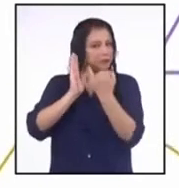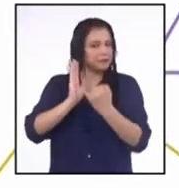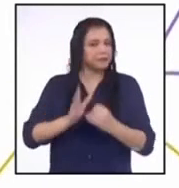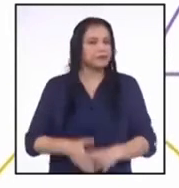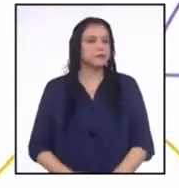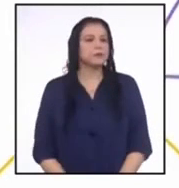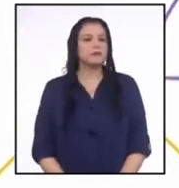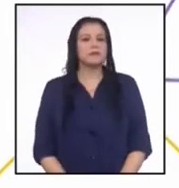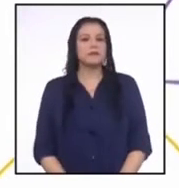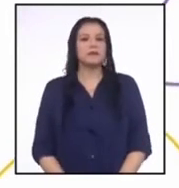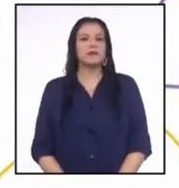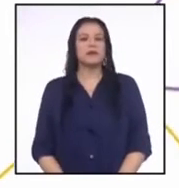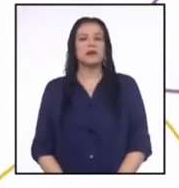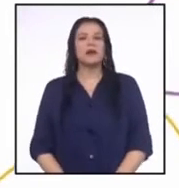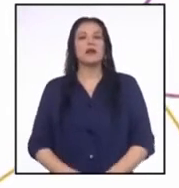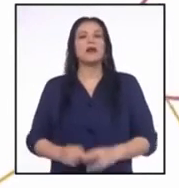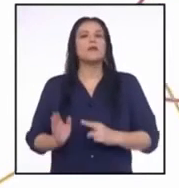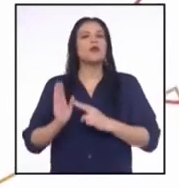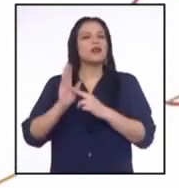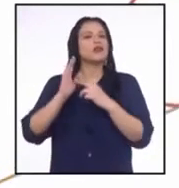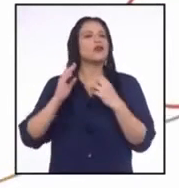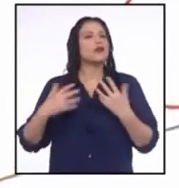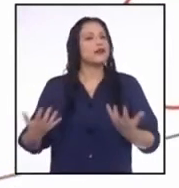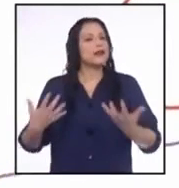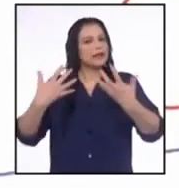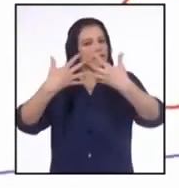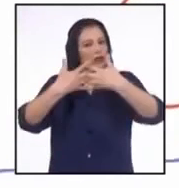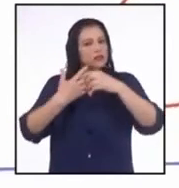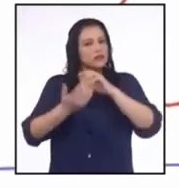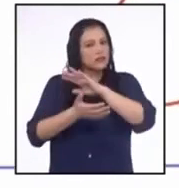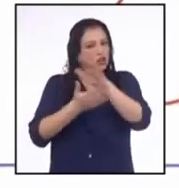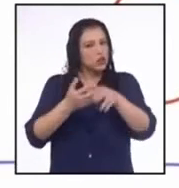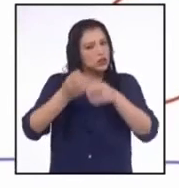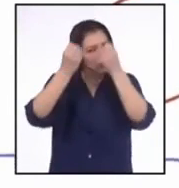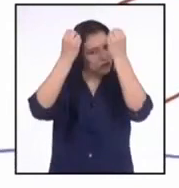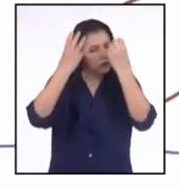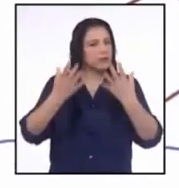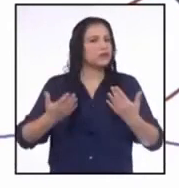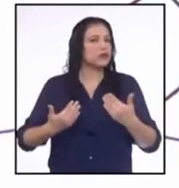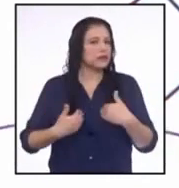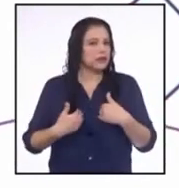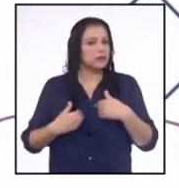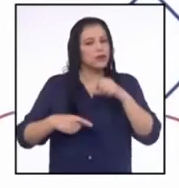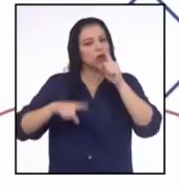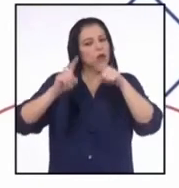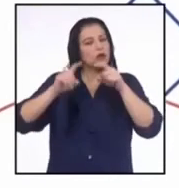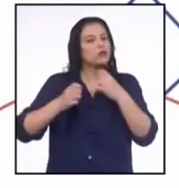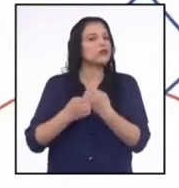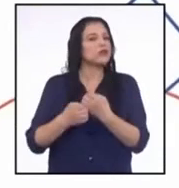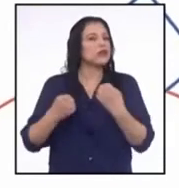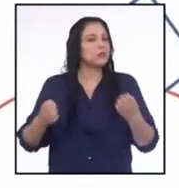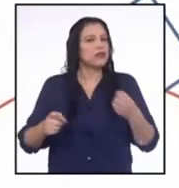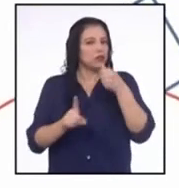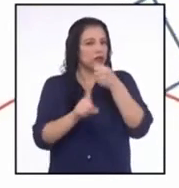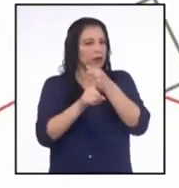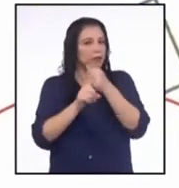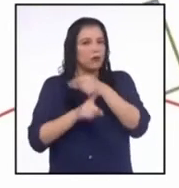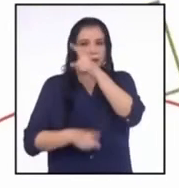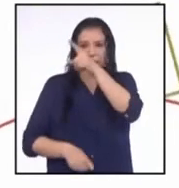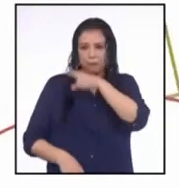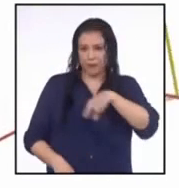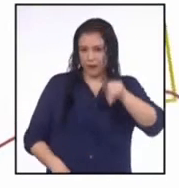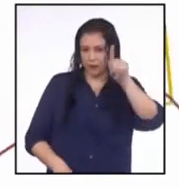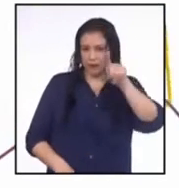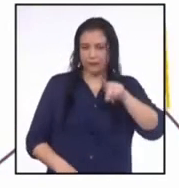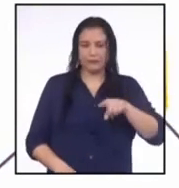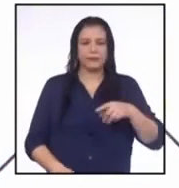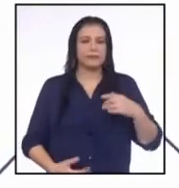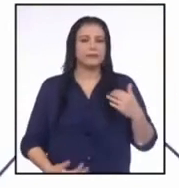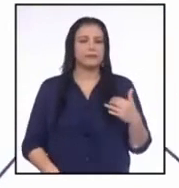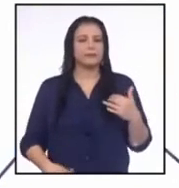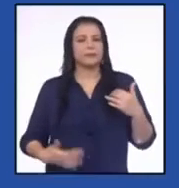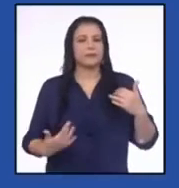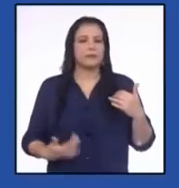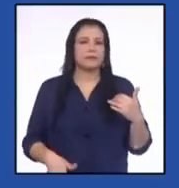gráfica, estableciendo relaciones entre sus datos y con algunos elementos de la parábola.